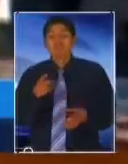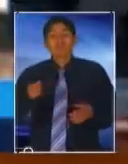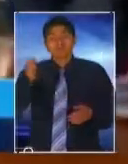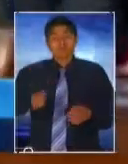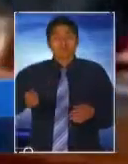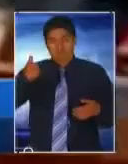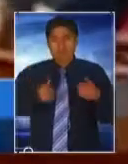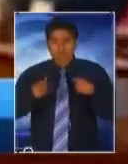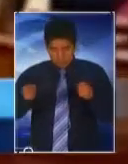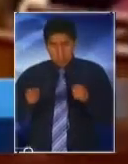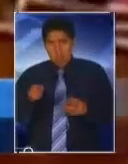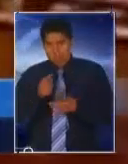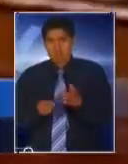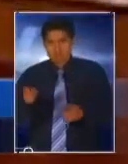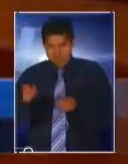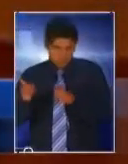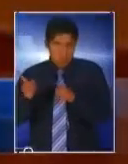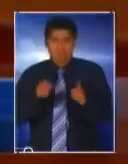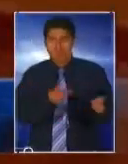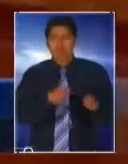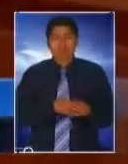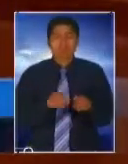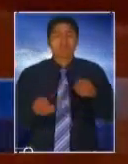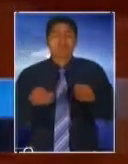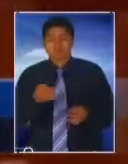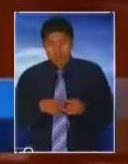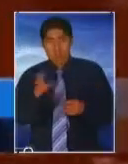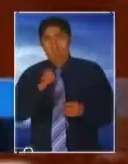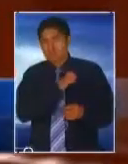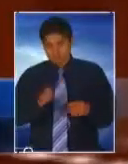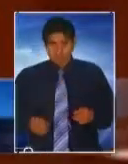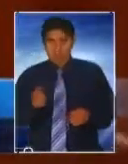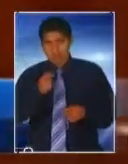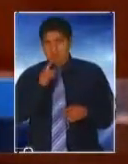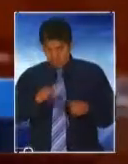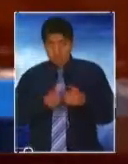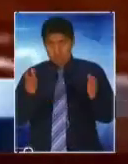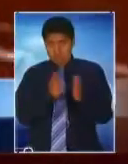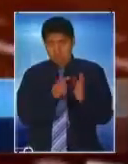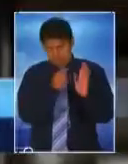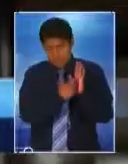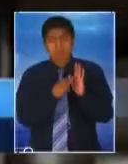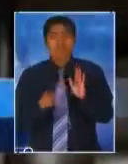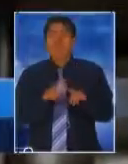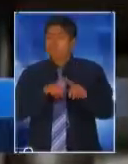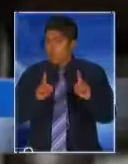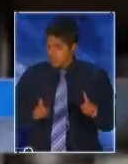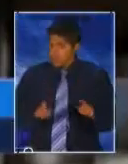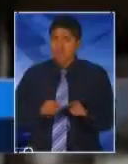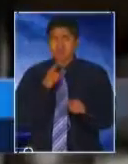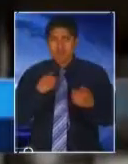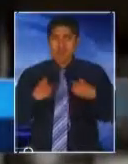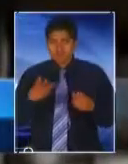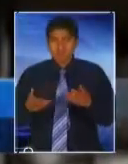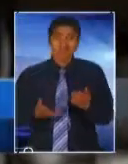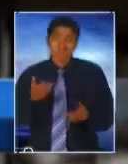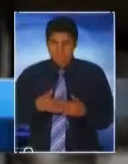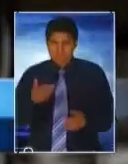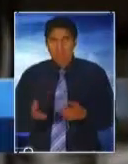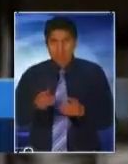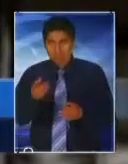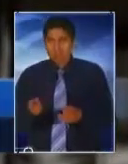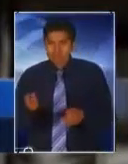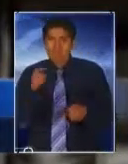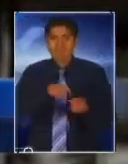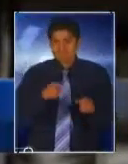juez tiene la obligación de designar un abogado del estado no es cierto conforme dice la norma sin embargo tiene la posibilidad de